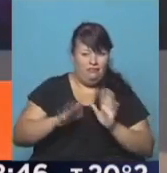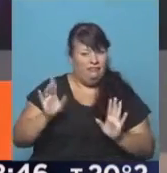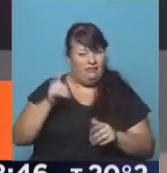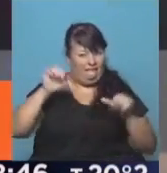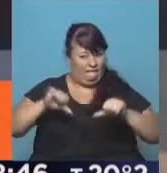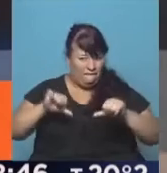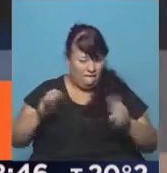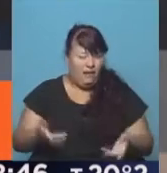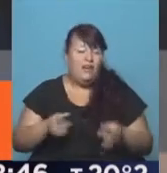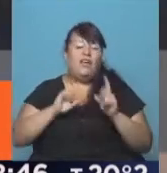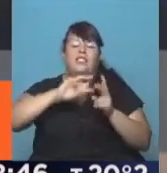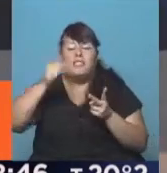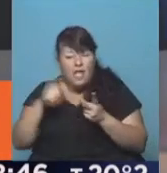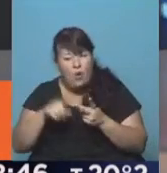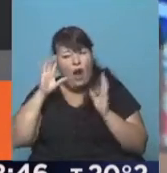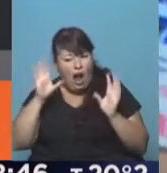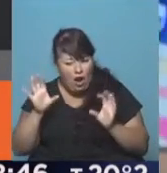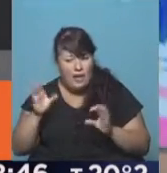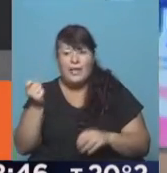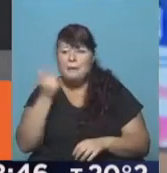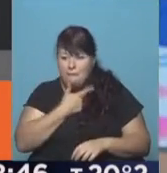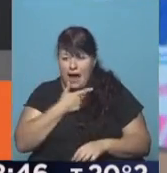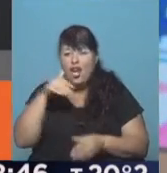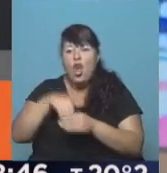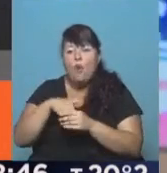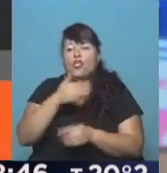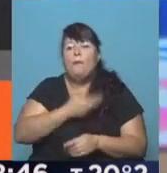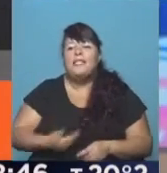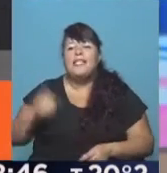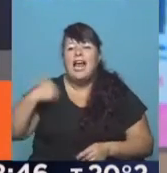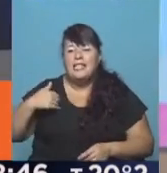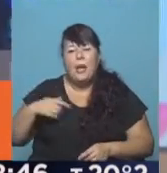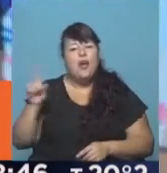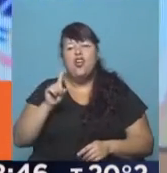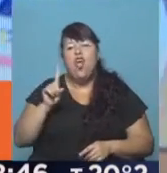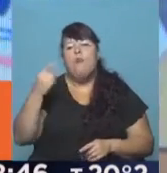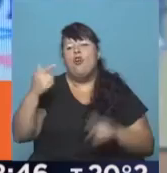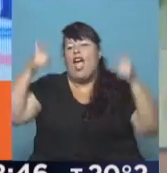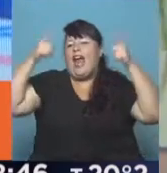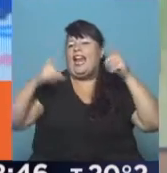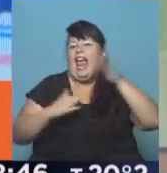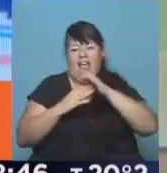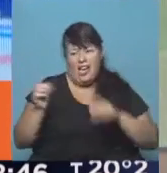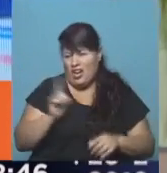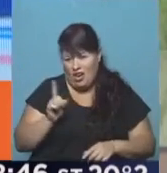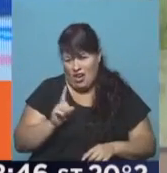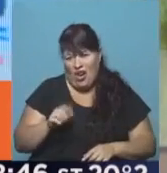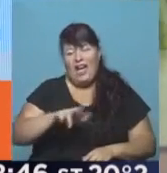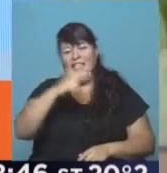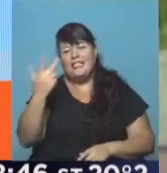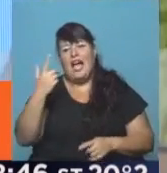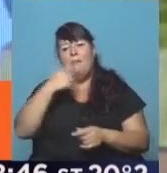son positivos y en segundo lugar recordarles que macri ha sido elegido como presidente de los argentinos pero no como monarca o sea que hay tres poderes